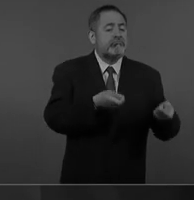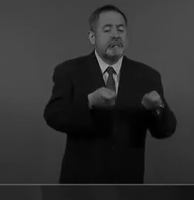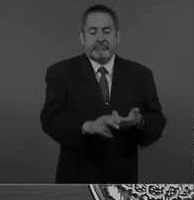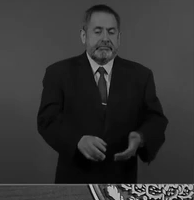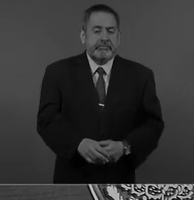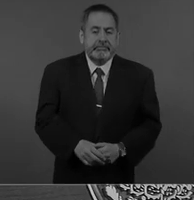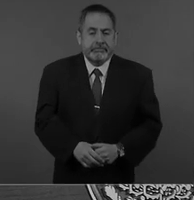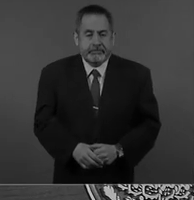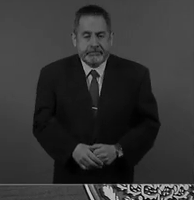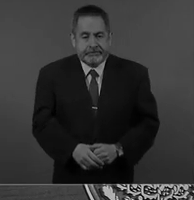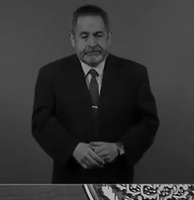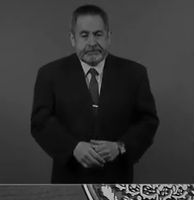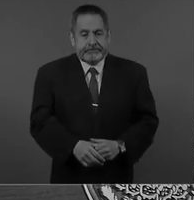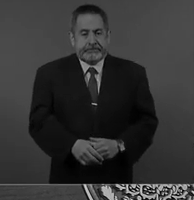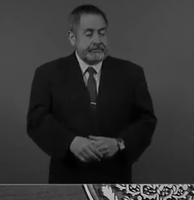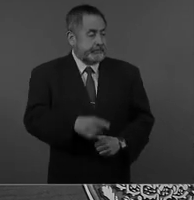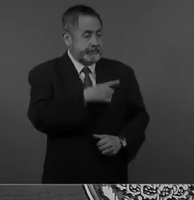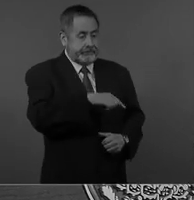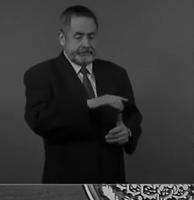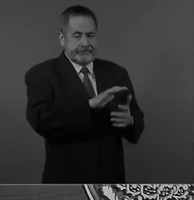una minoría. De la delincuencia